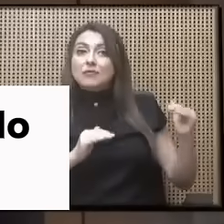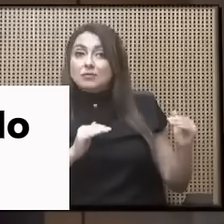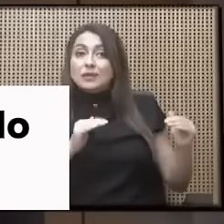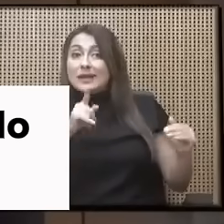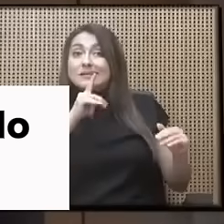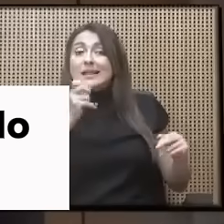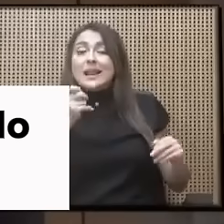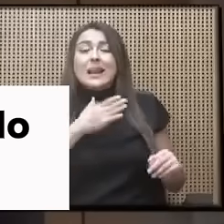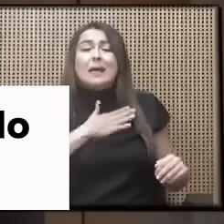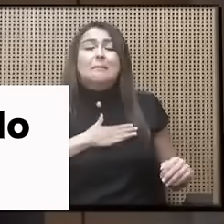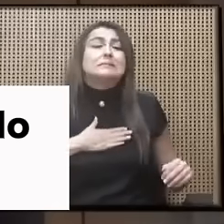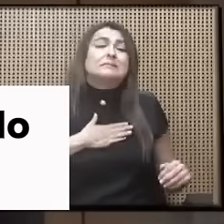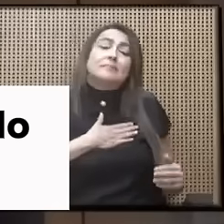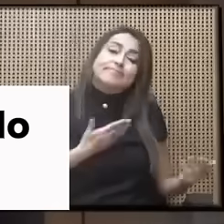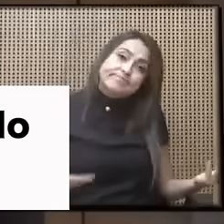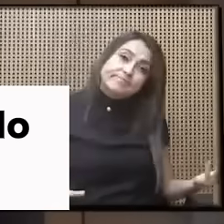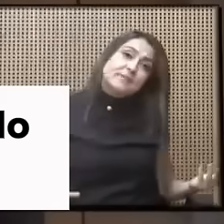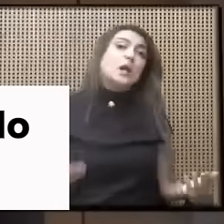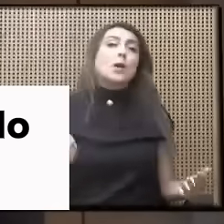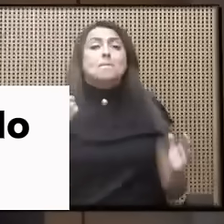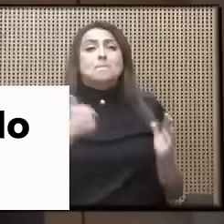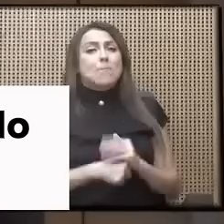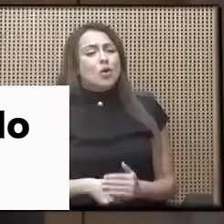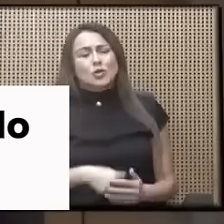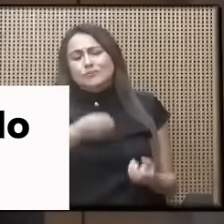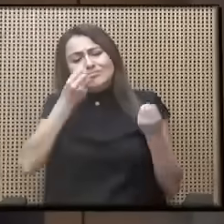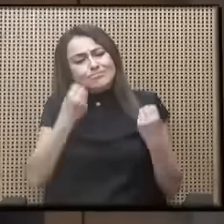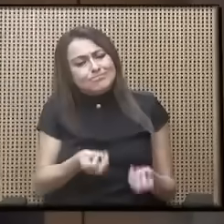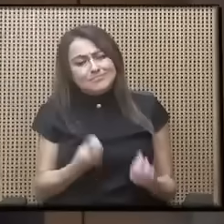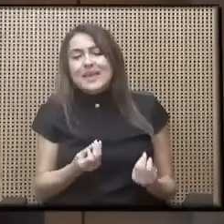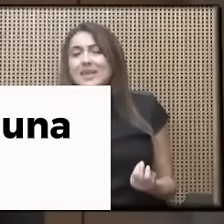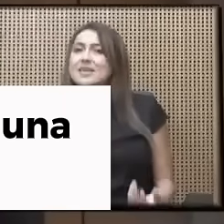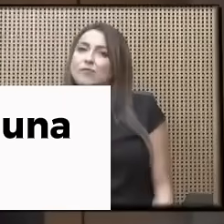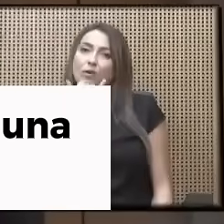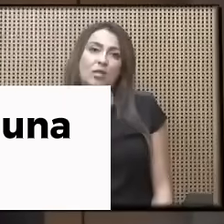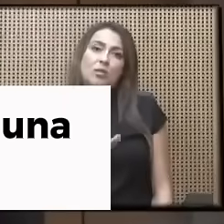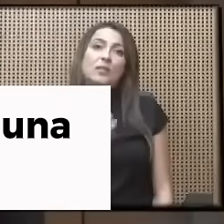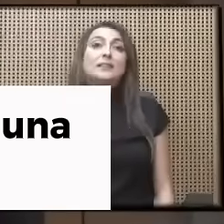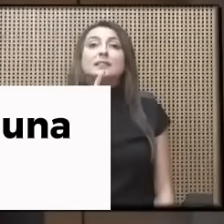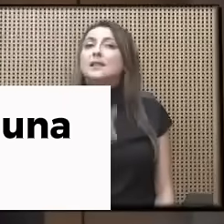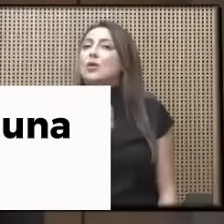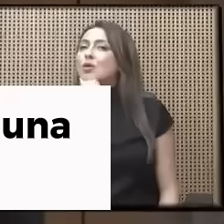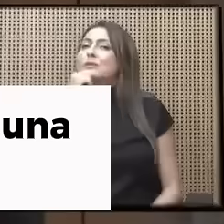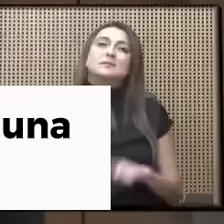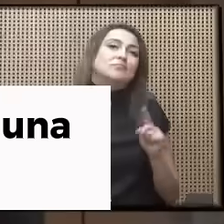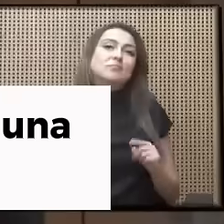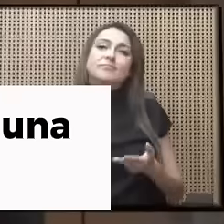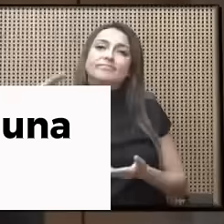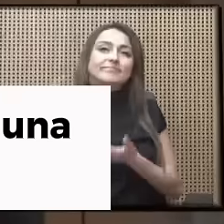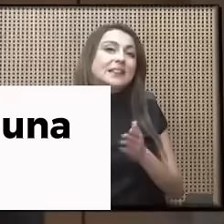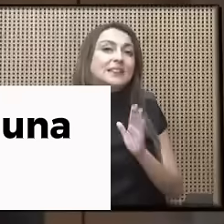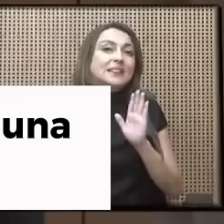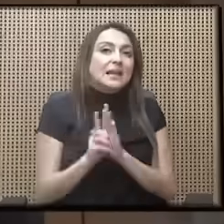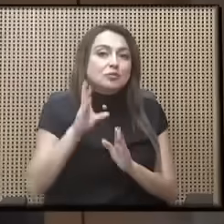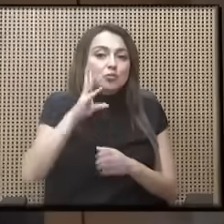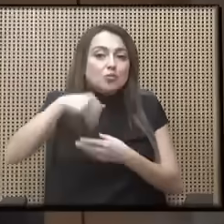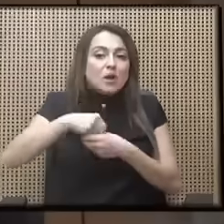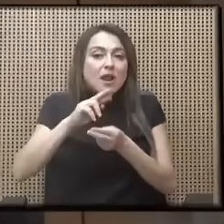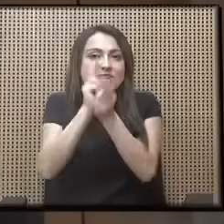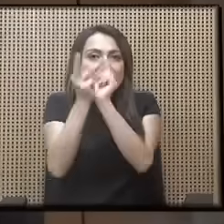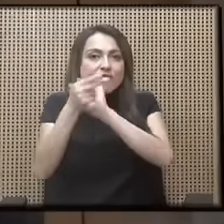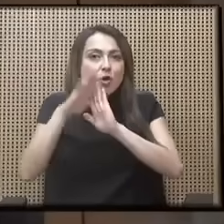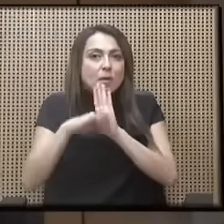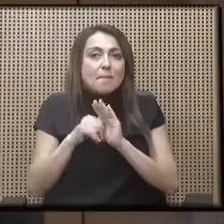Es lamentablemente, en un voto absurdo, equivocado, dijo, no se pueden disminuir derechos en una reforma